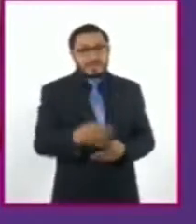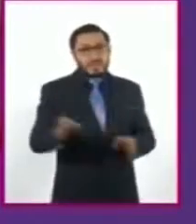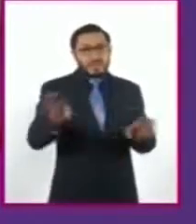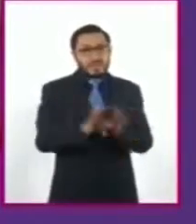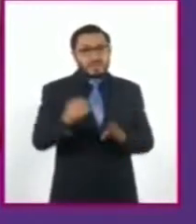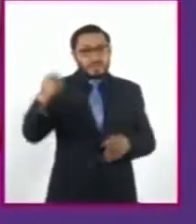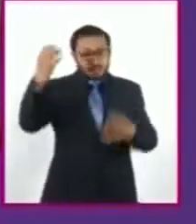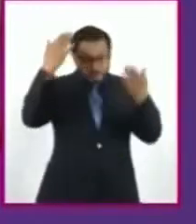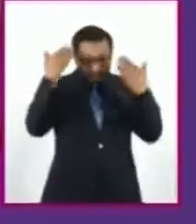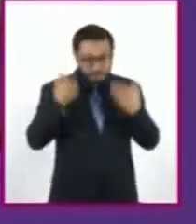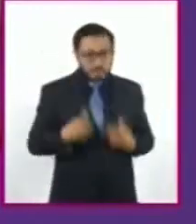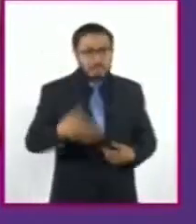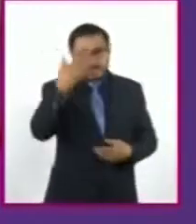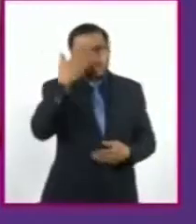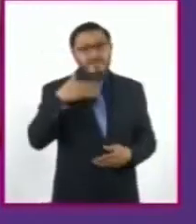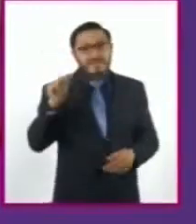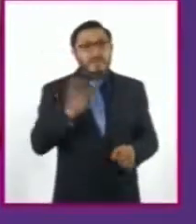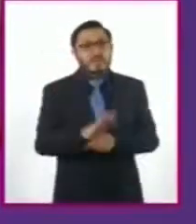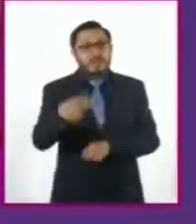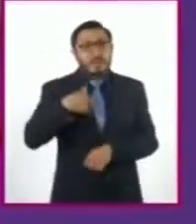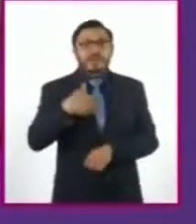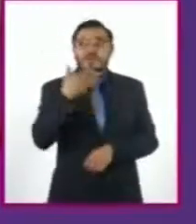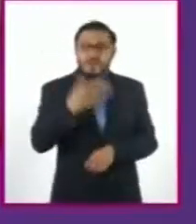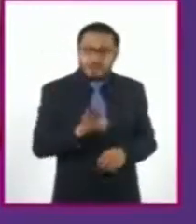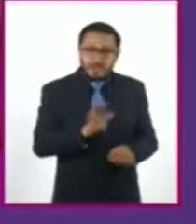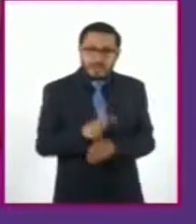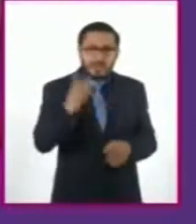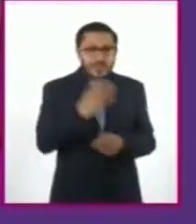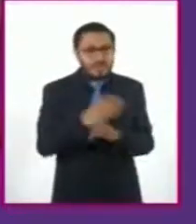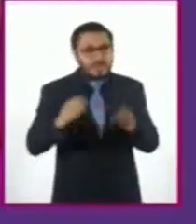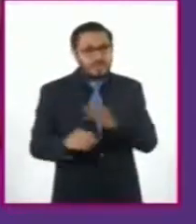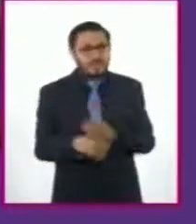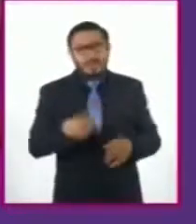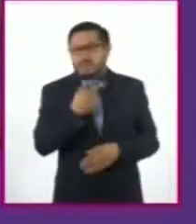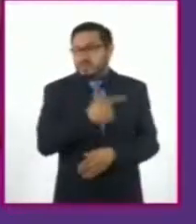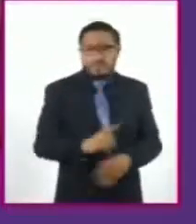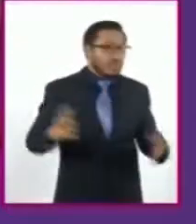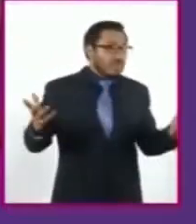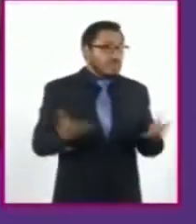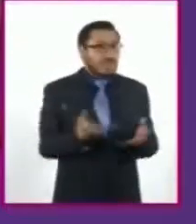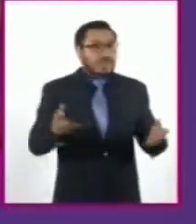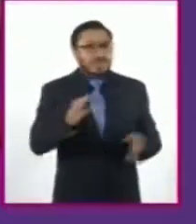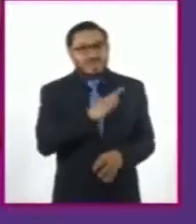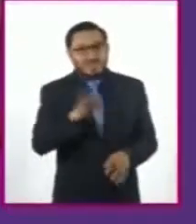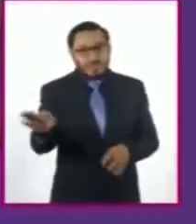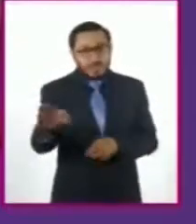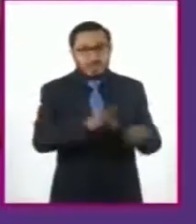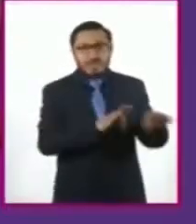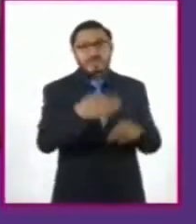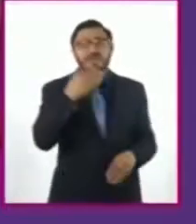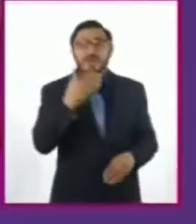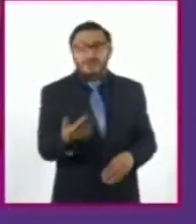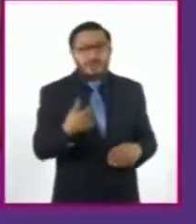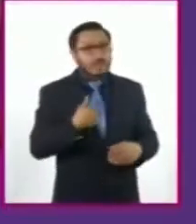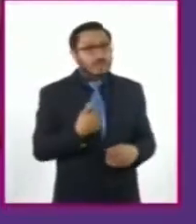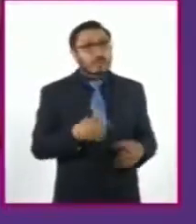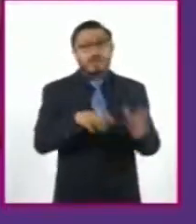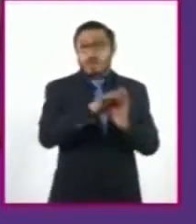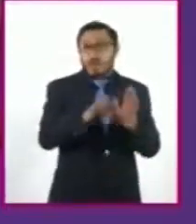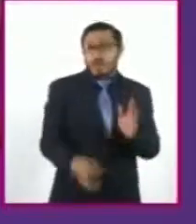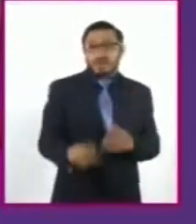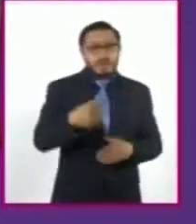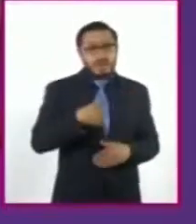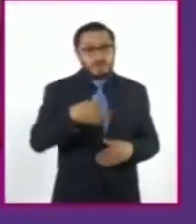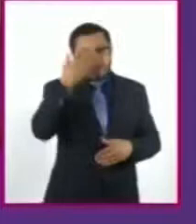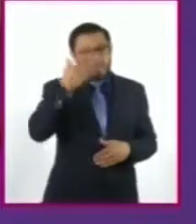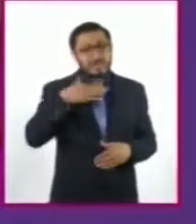aptitudes. ¿En qué soy bueno? ¿En qué situaciones que no me gustan realizar puedo hacer un buen trabajo? Les doy mi ejemplo. Yo tengo